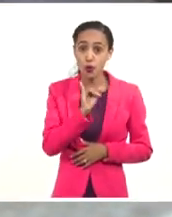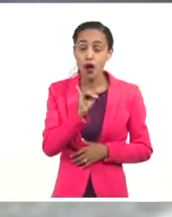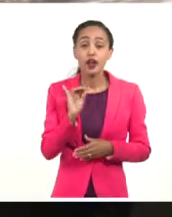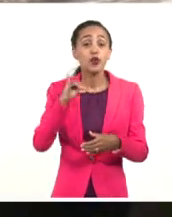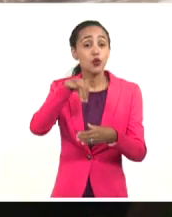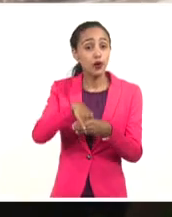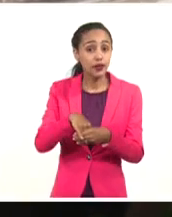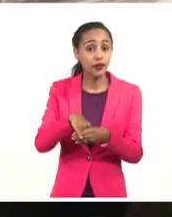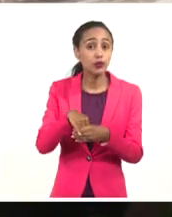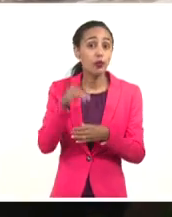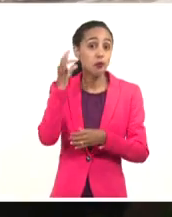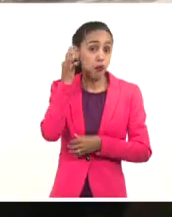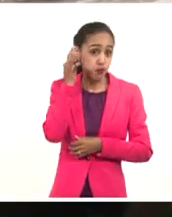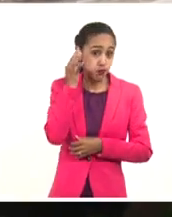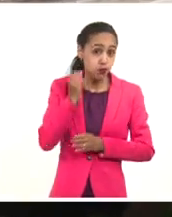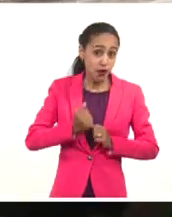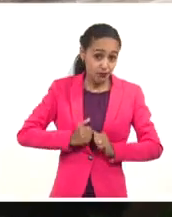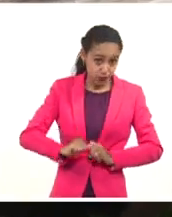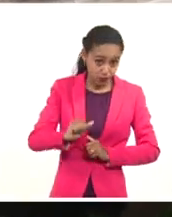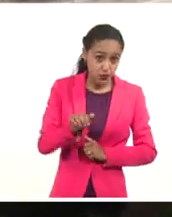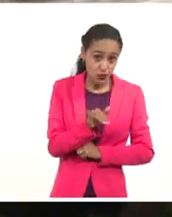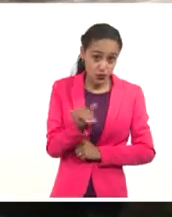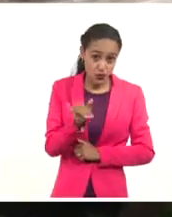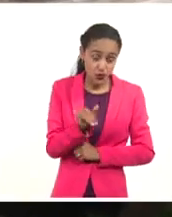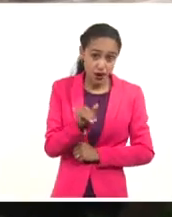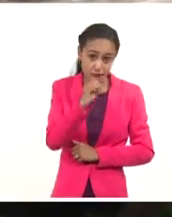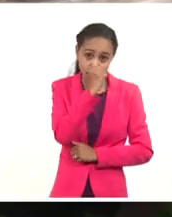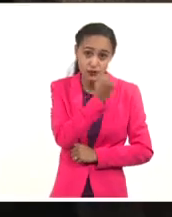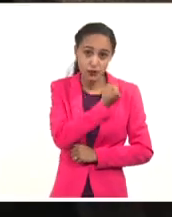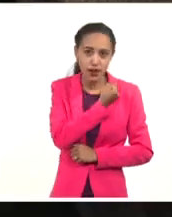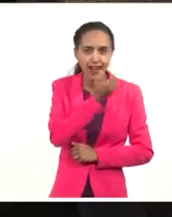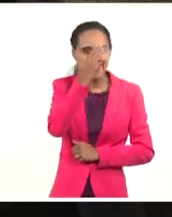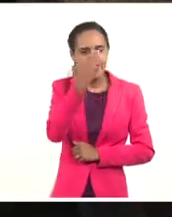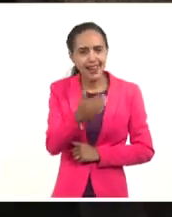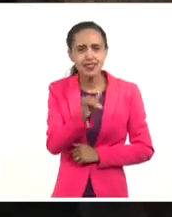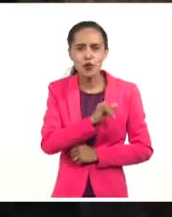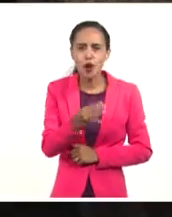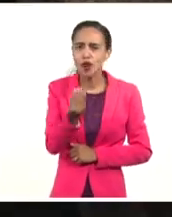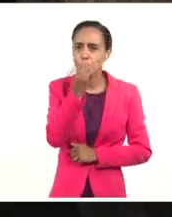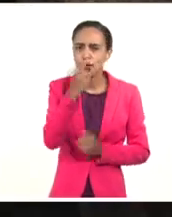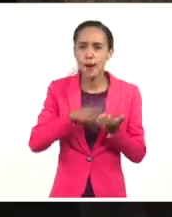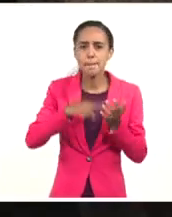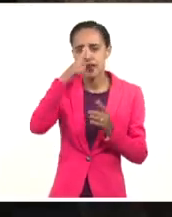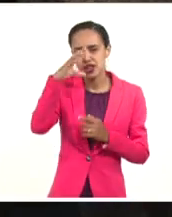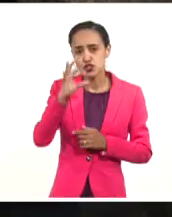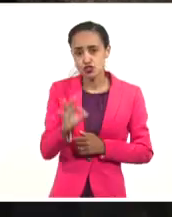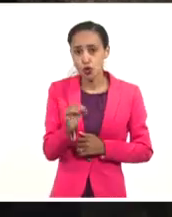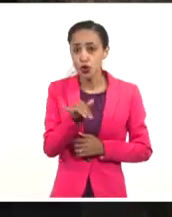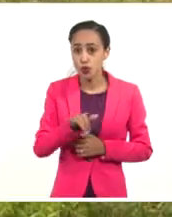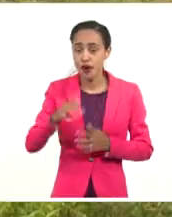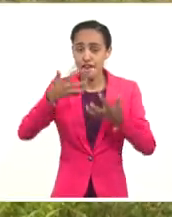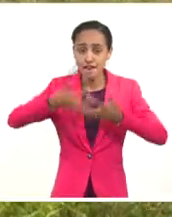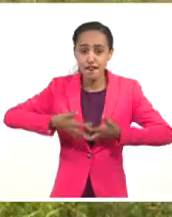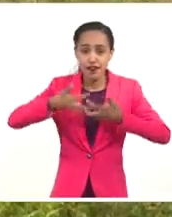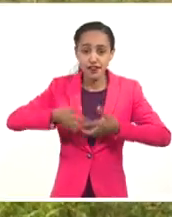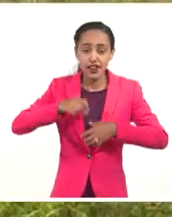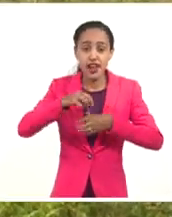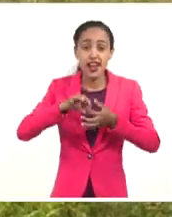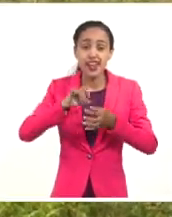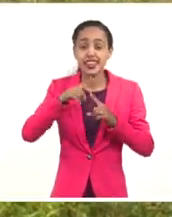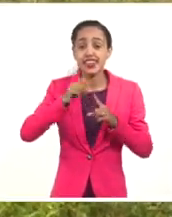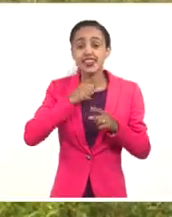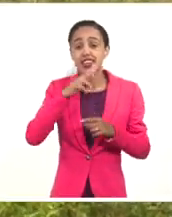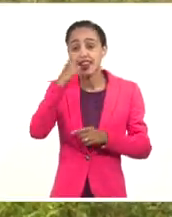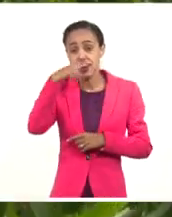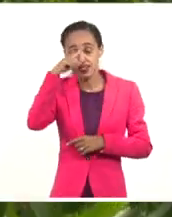reproductoras se garantiza gracias a la producción de pienso alternativo en la fábrica antonio guiteras así como